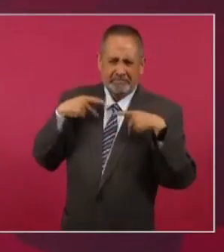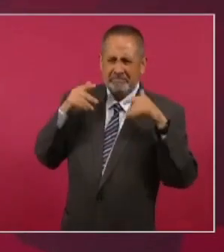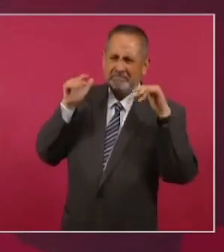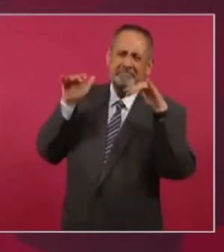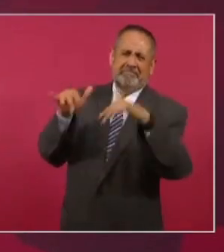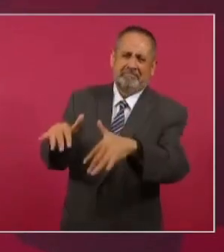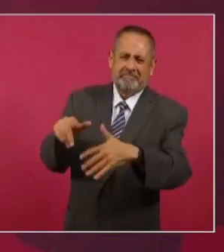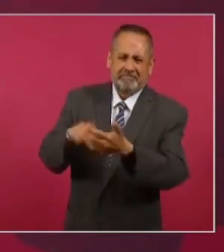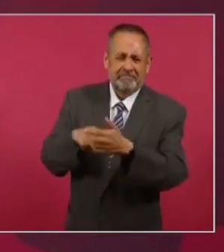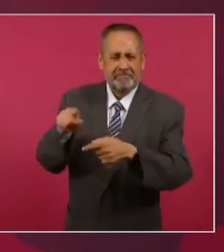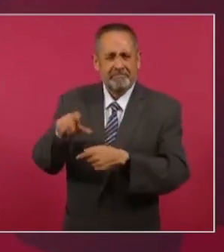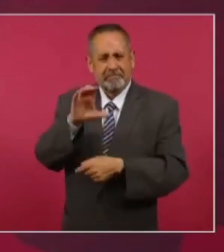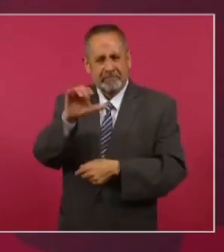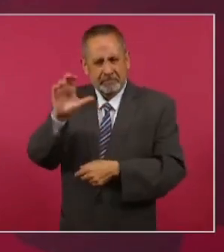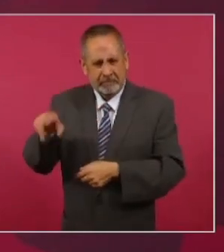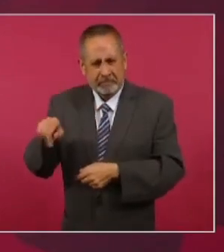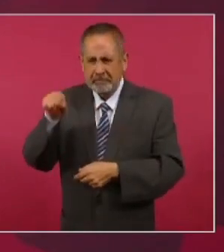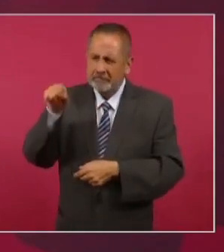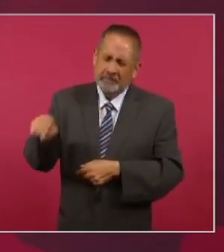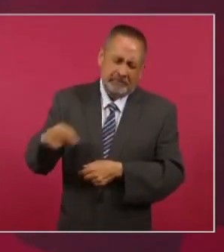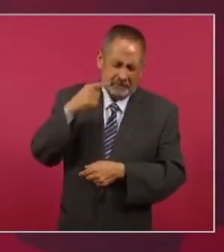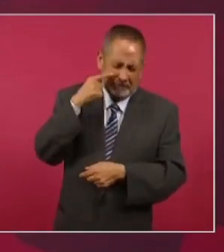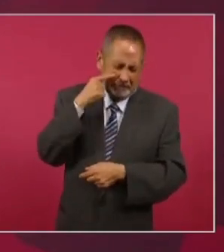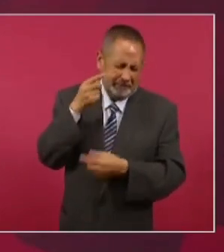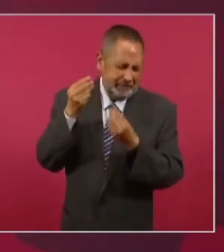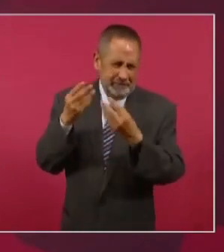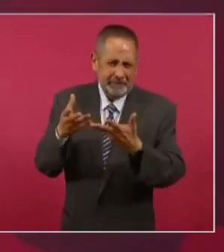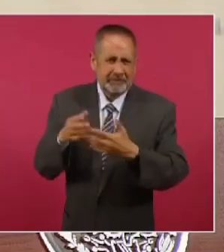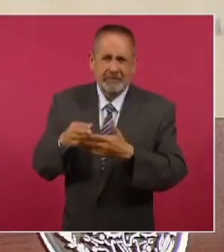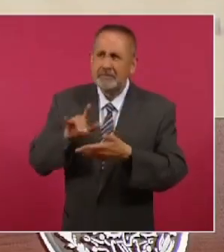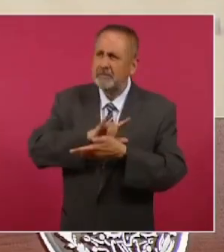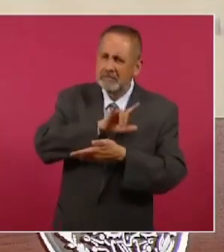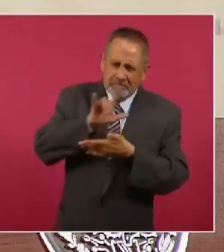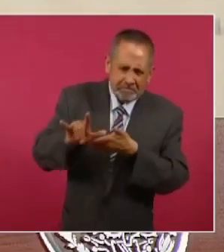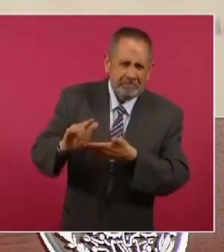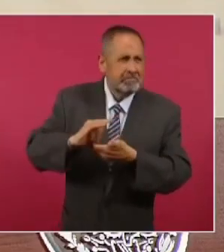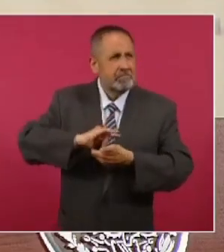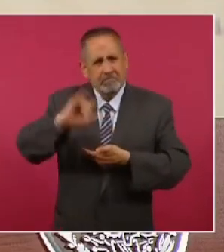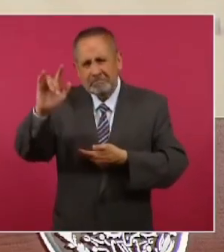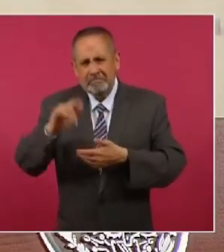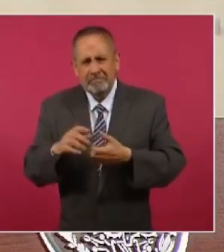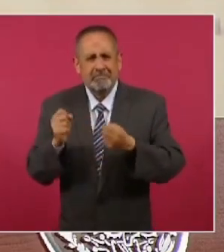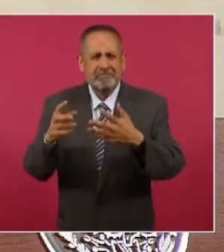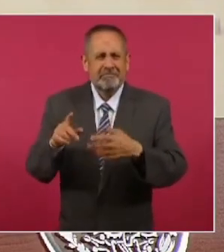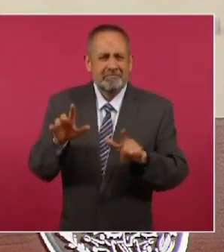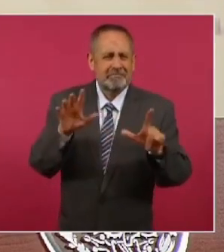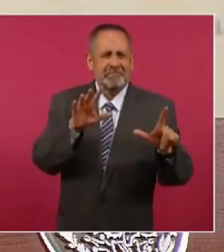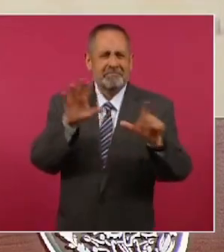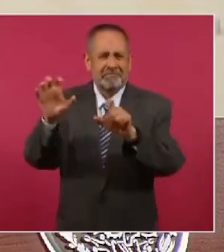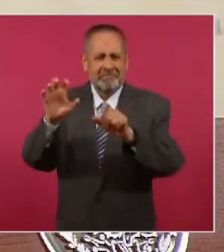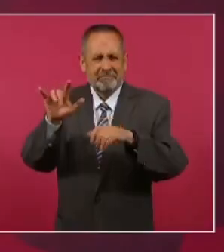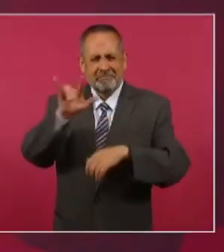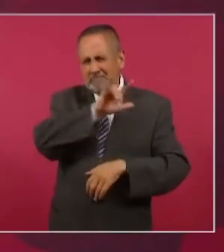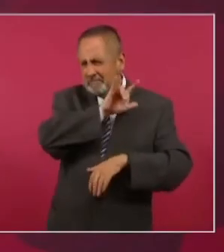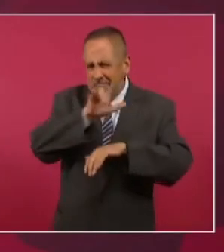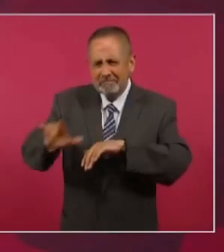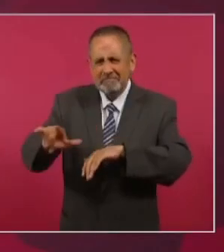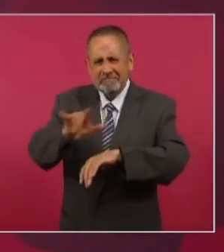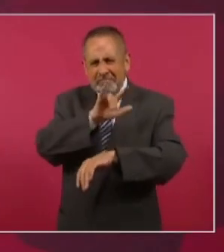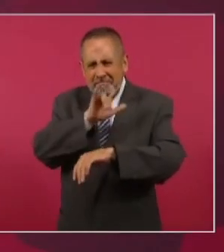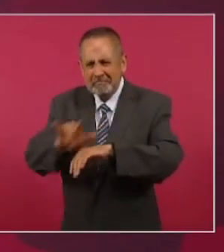aterrizan y despegan más de 700 vuelos